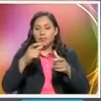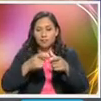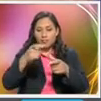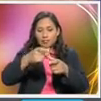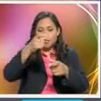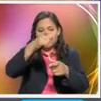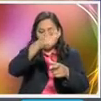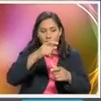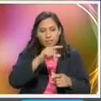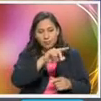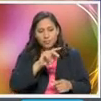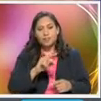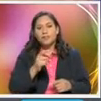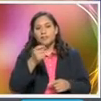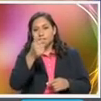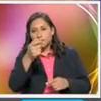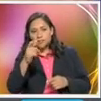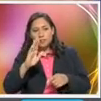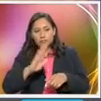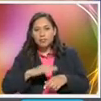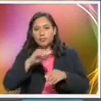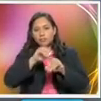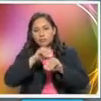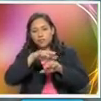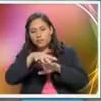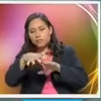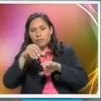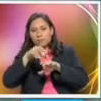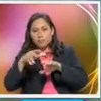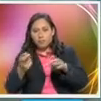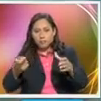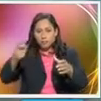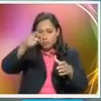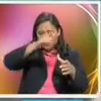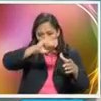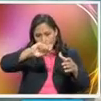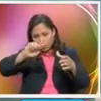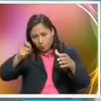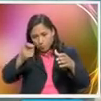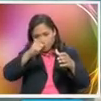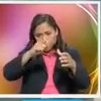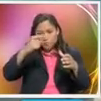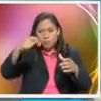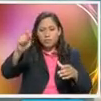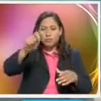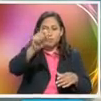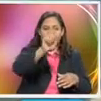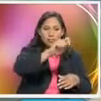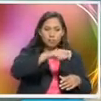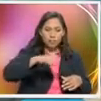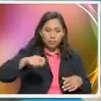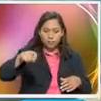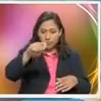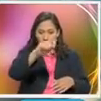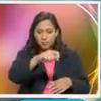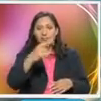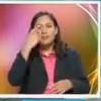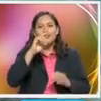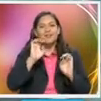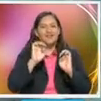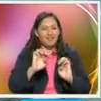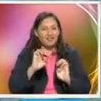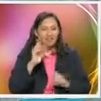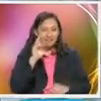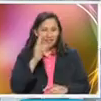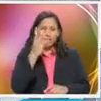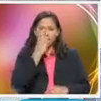Y quede ahí, le ponemos un poquito más en la orillita, que escurra, Sí. se ve bien. Se ve bonito. ¿No? Unos puntitos ahí alrededor. Ah, mira, el detalle artístico, el